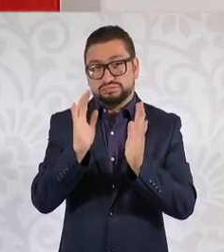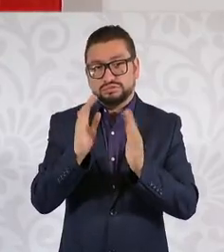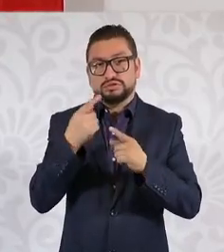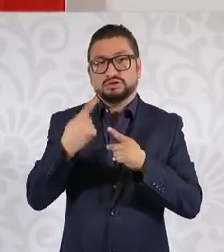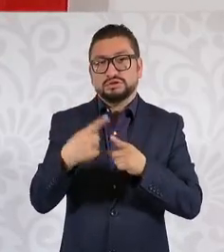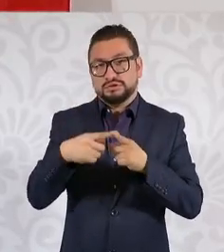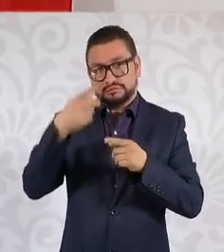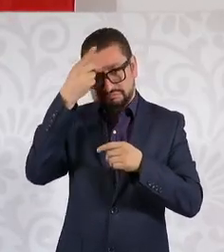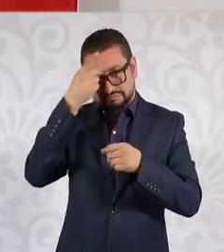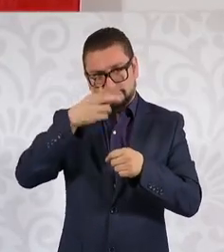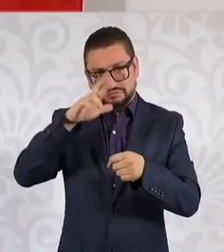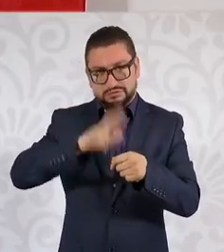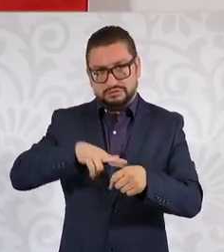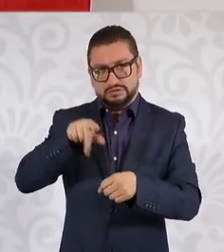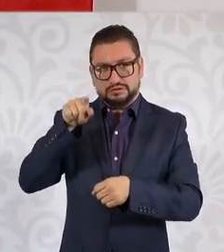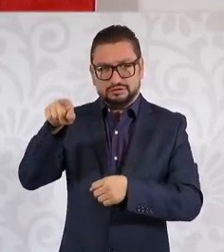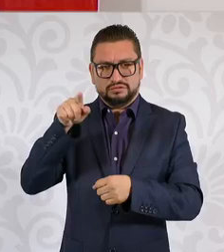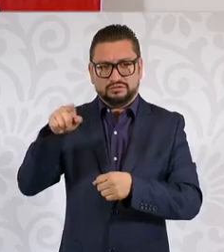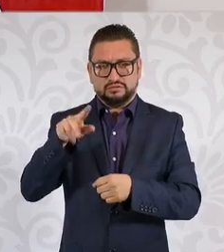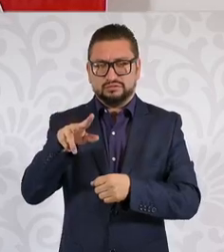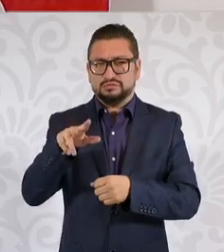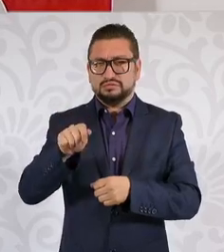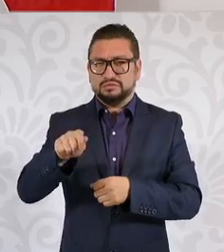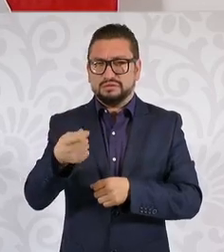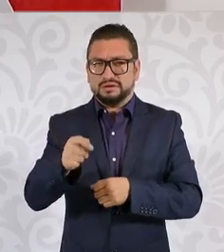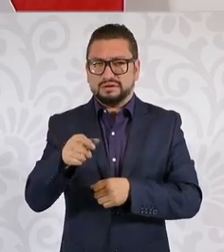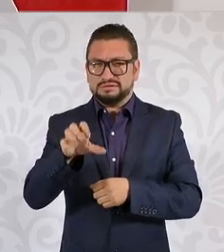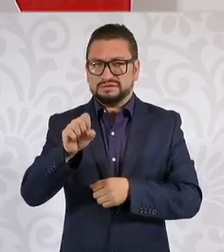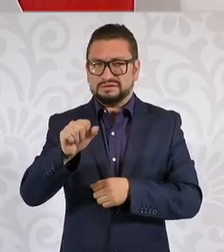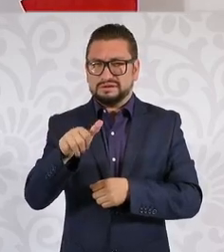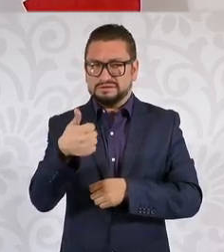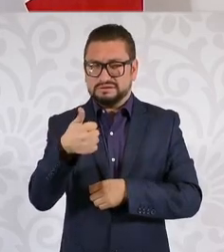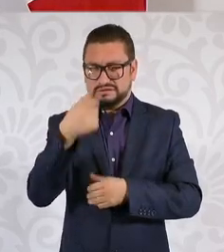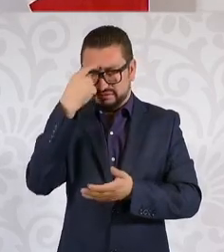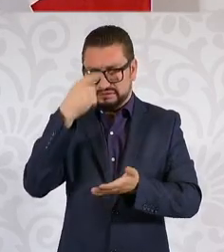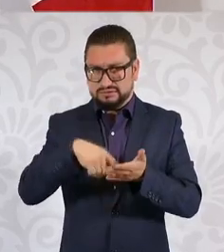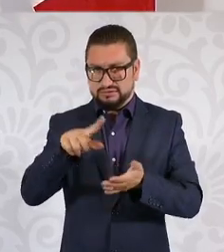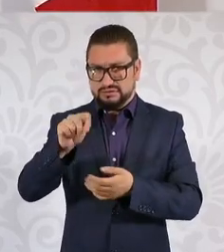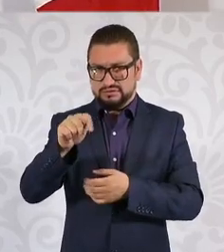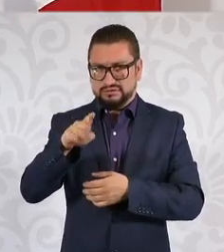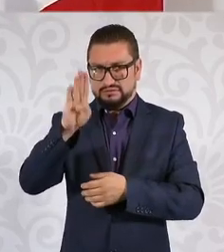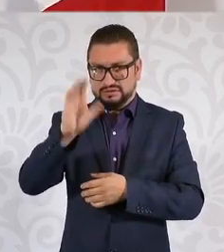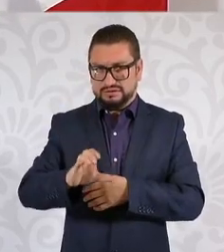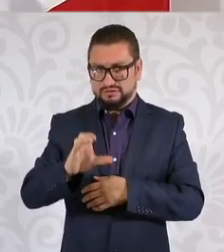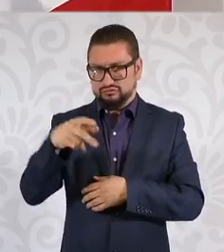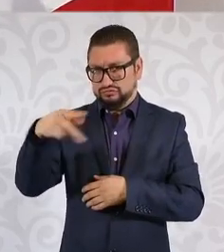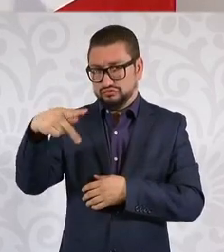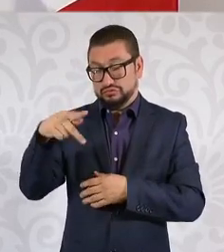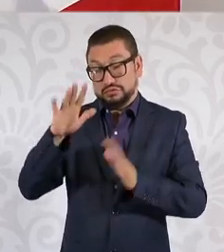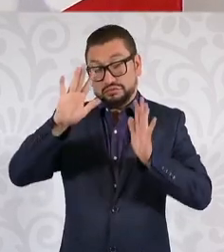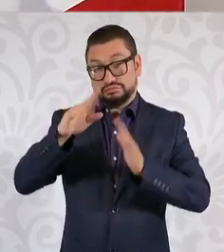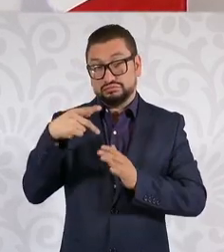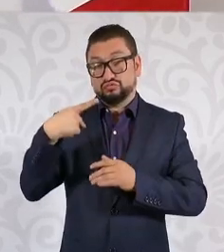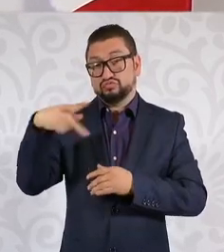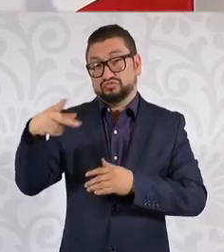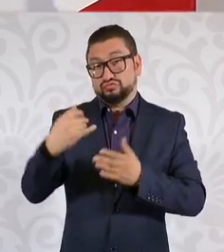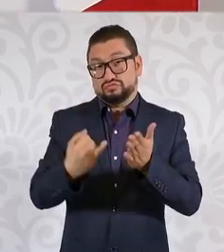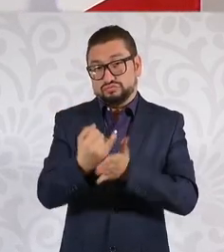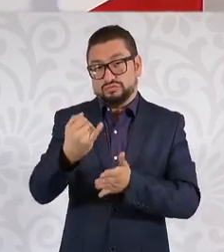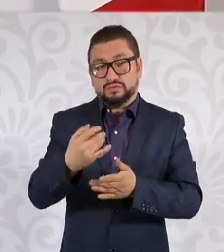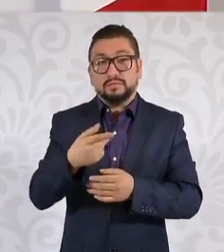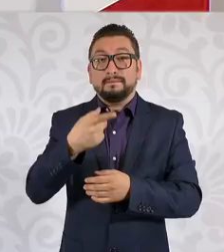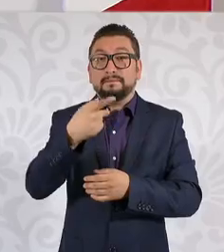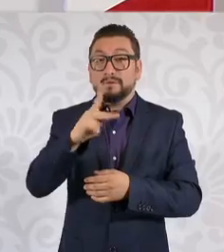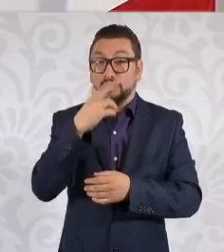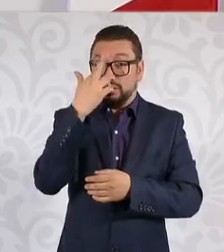del director de, creo que es Canal 66, ¿no? De Baja California. Pero si la